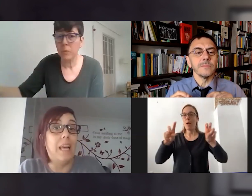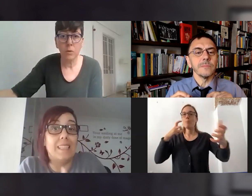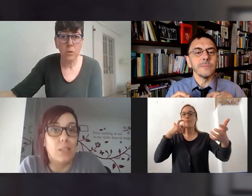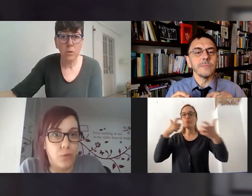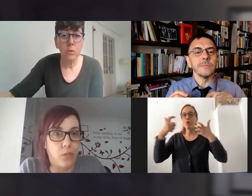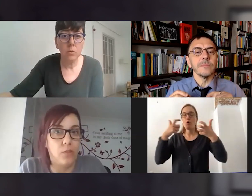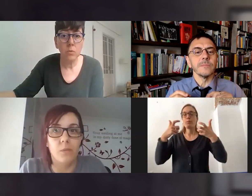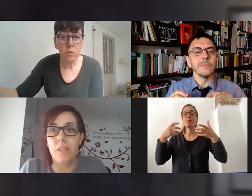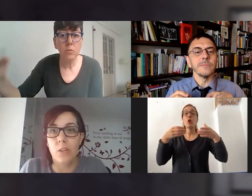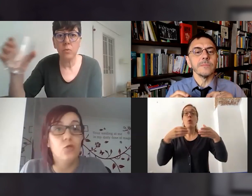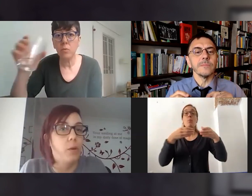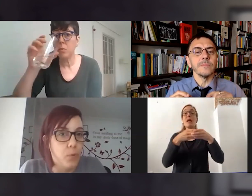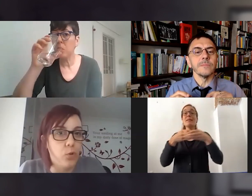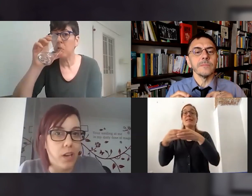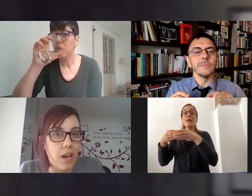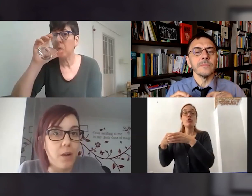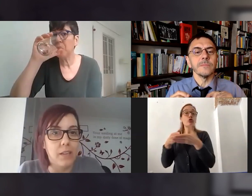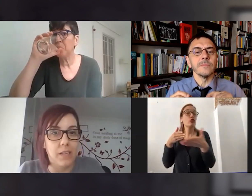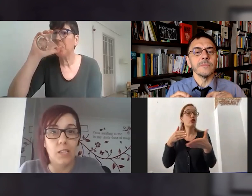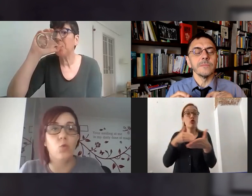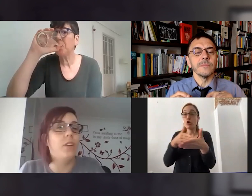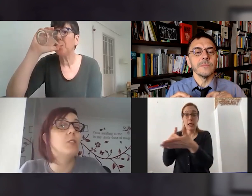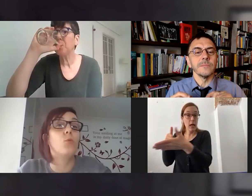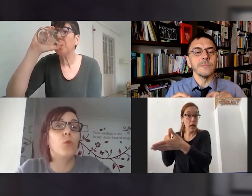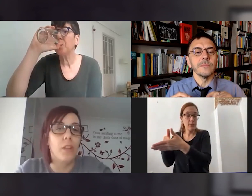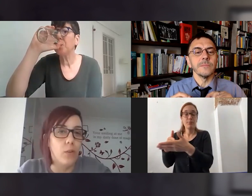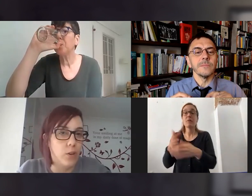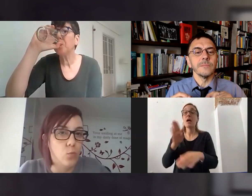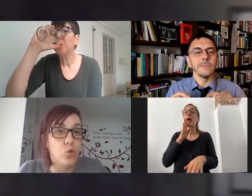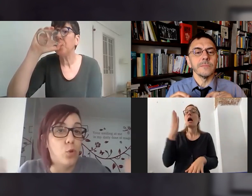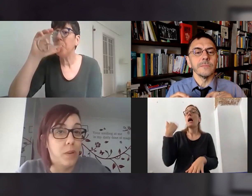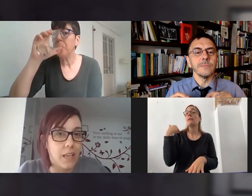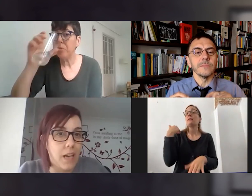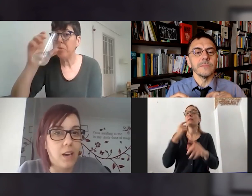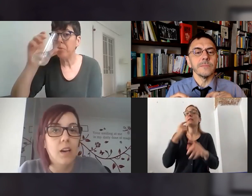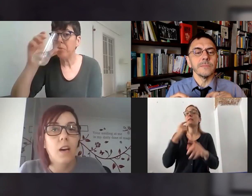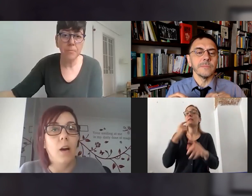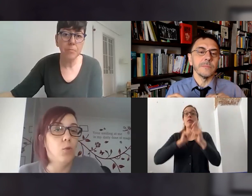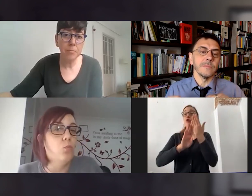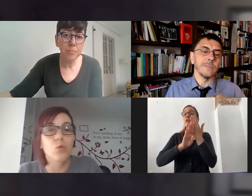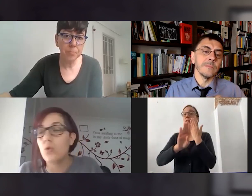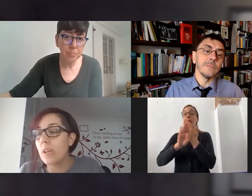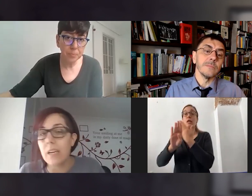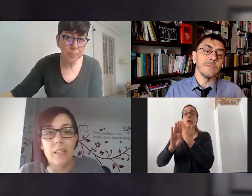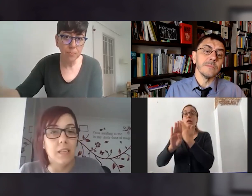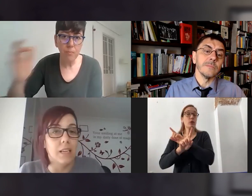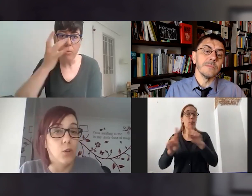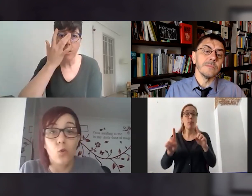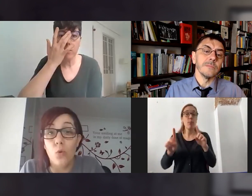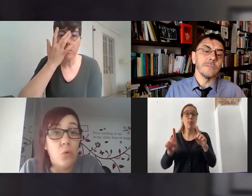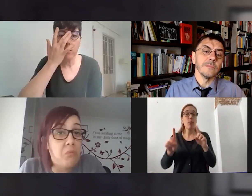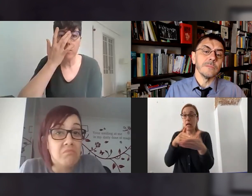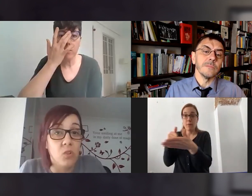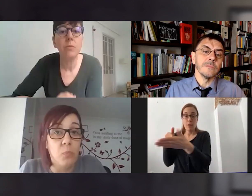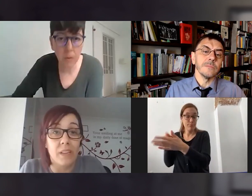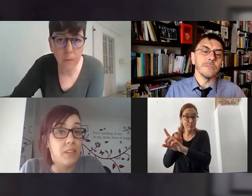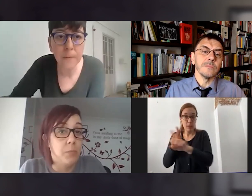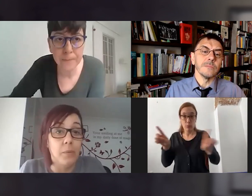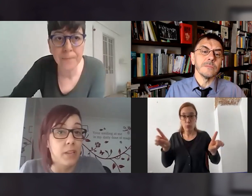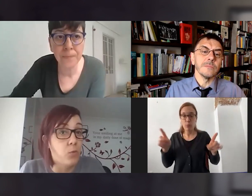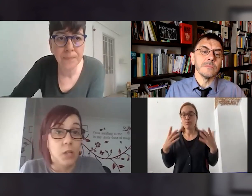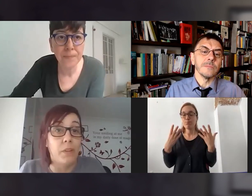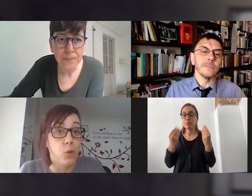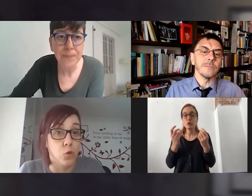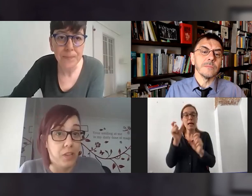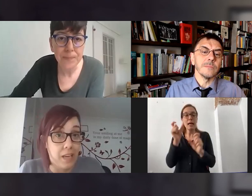pero las asociaciones de vecinos tampoco llegaban y esto ha desbordado, ha ido mucho más allá. Ha habido un montón de gente que no